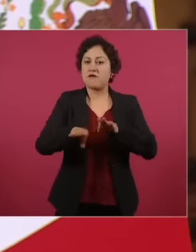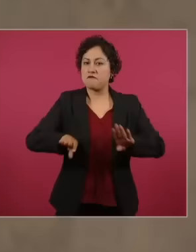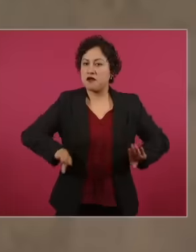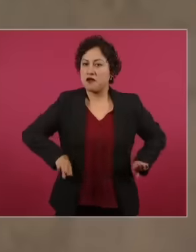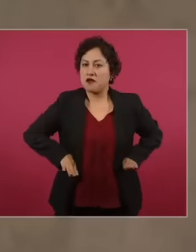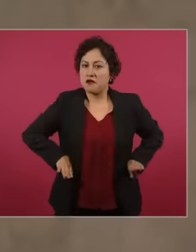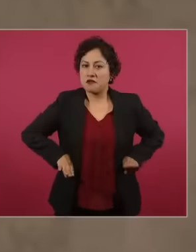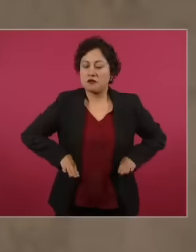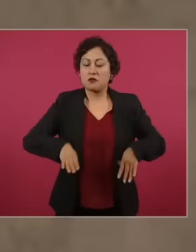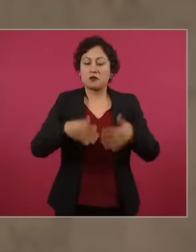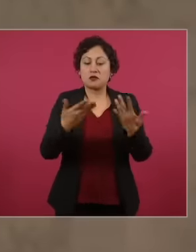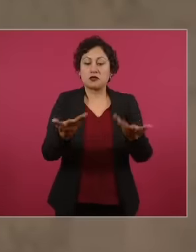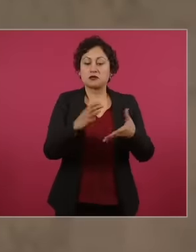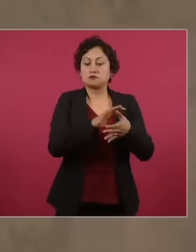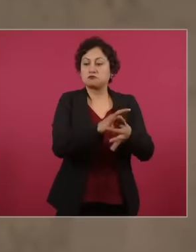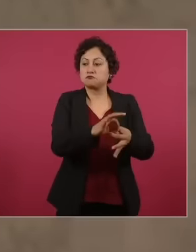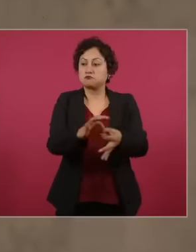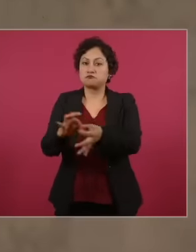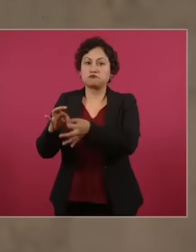solidarios